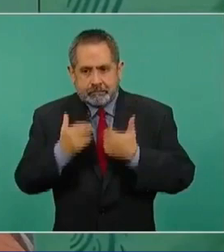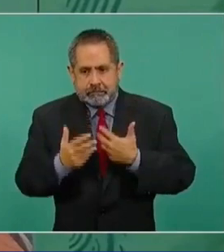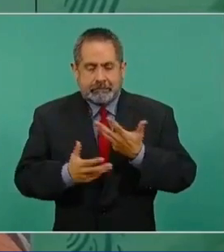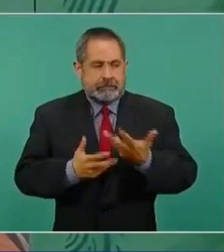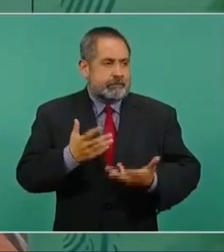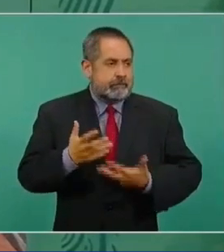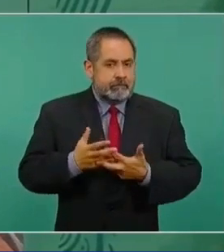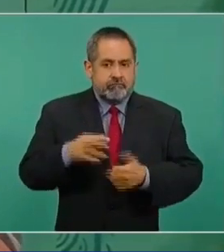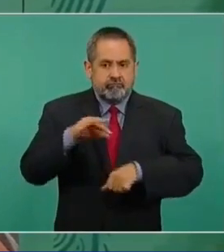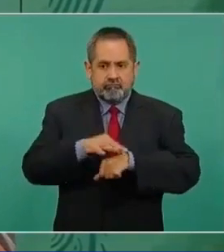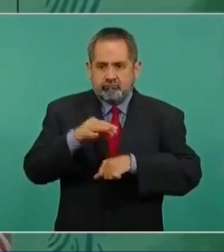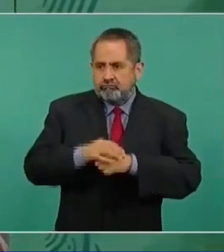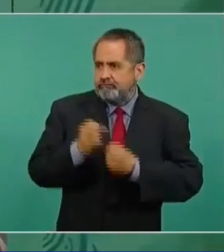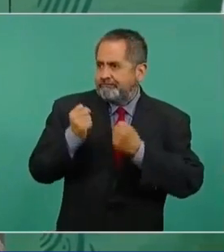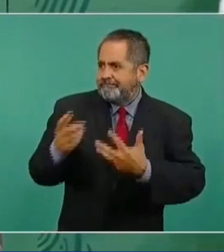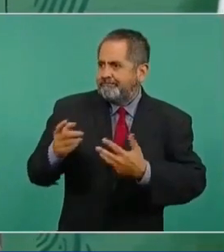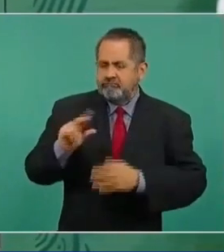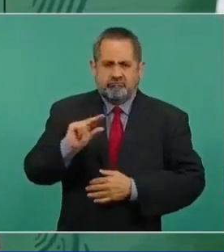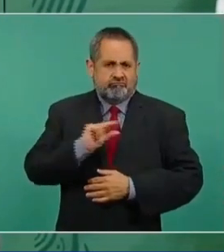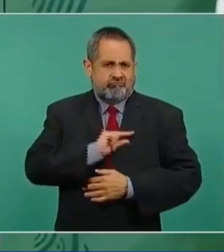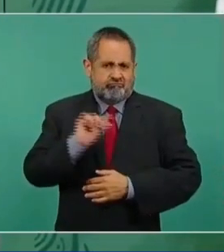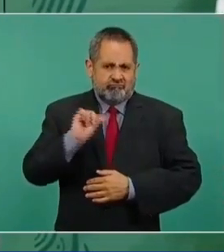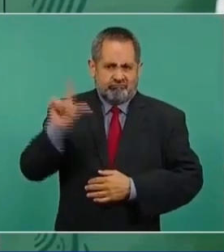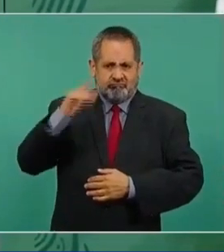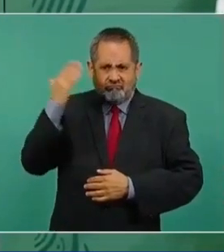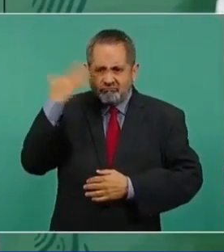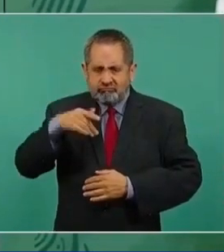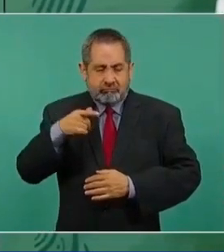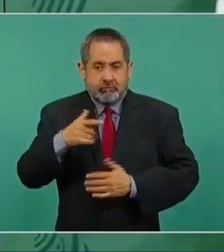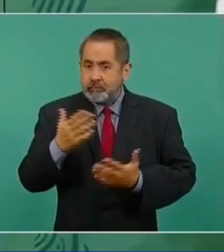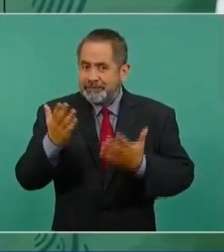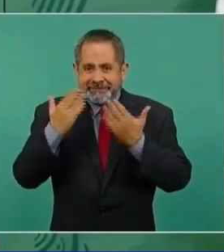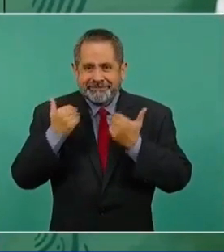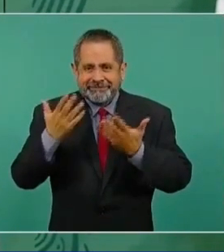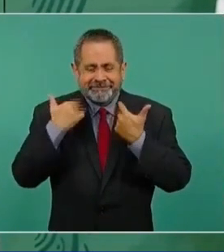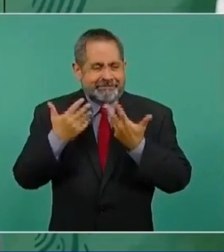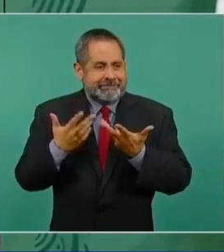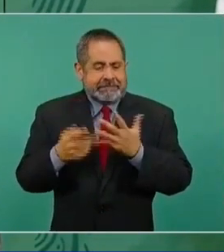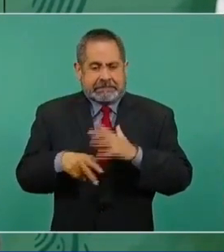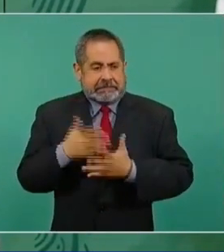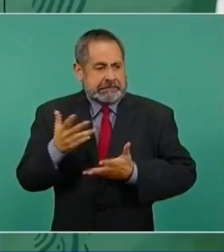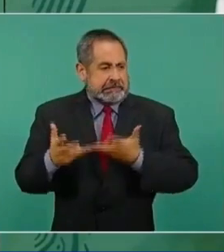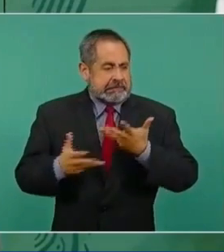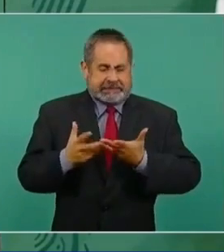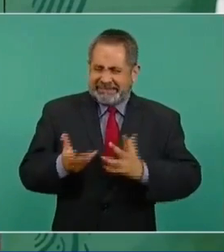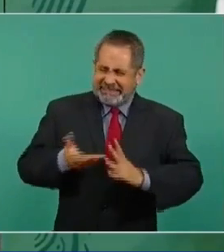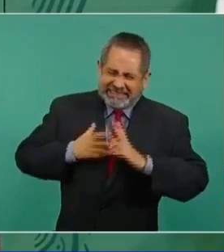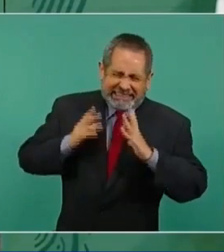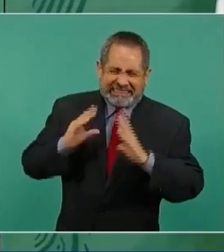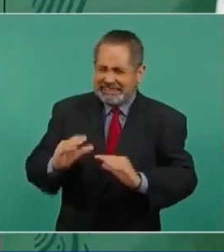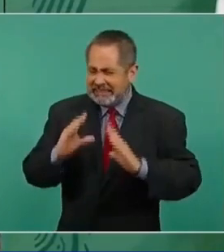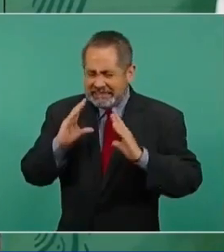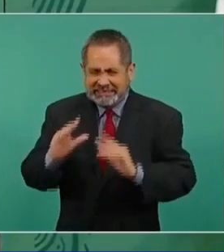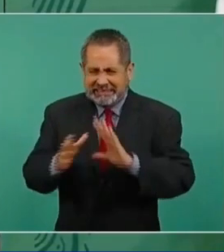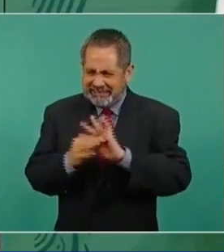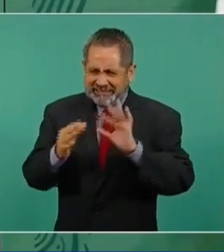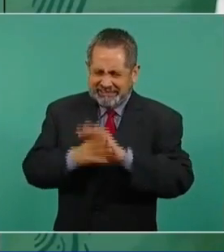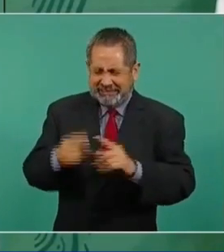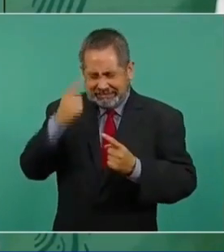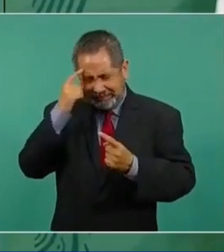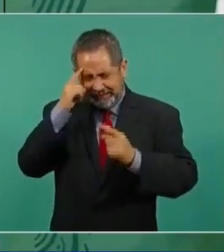no había médicos especializados. Tuvimos que formar